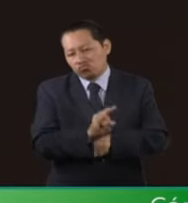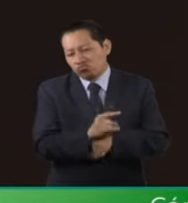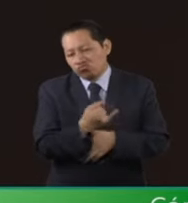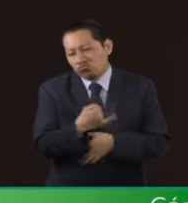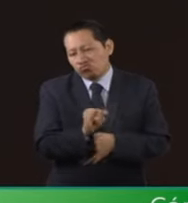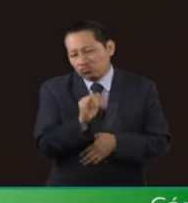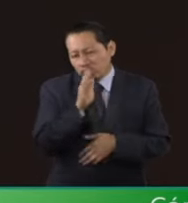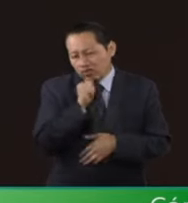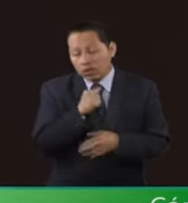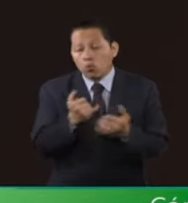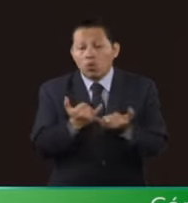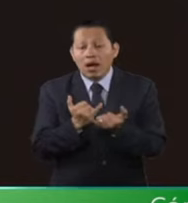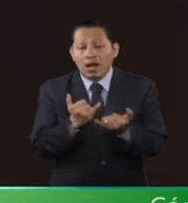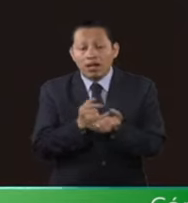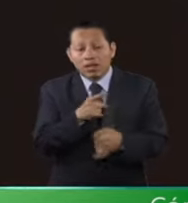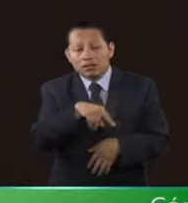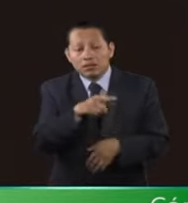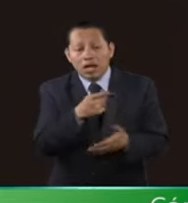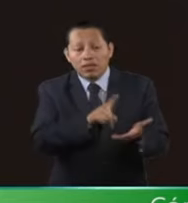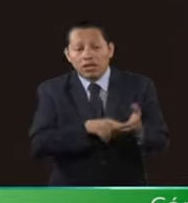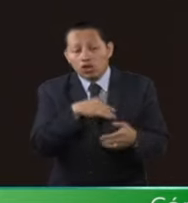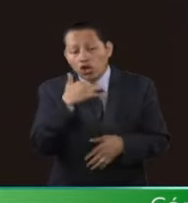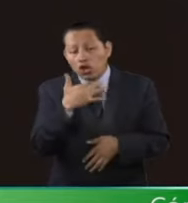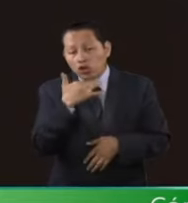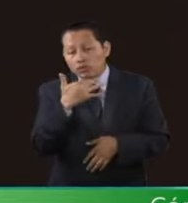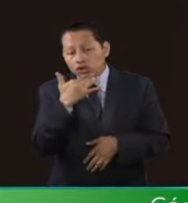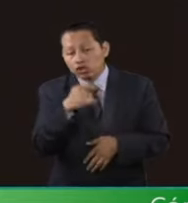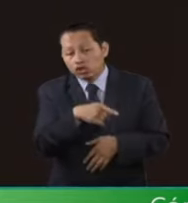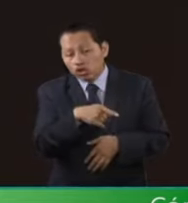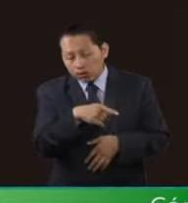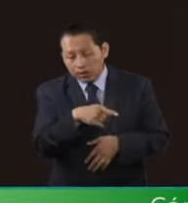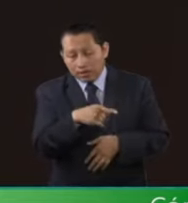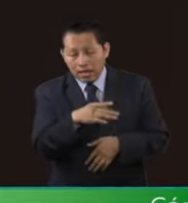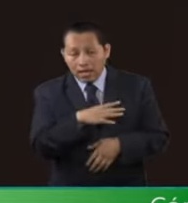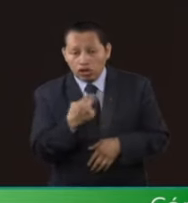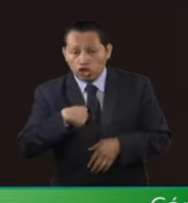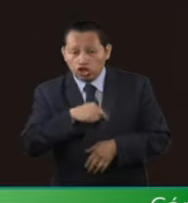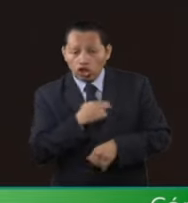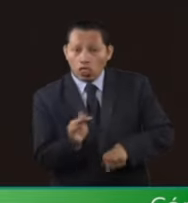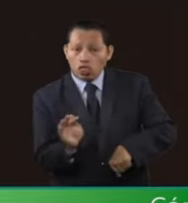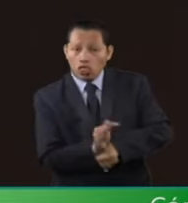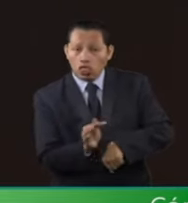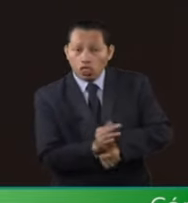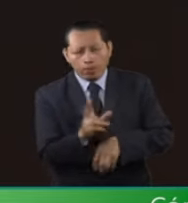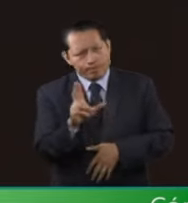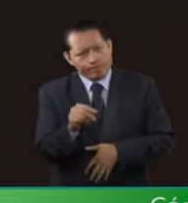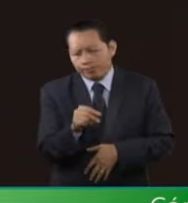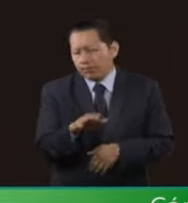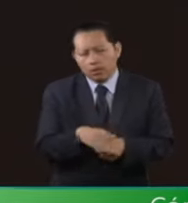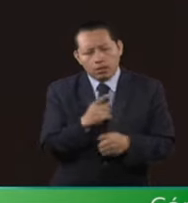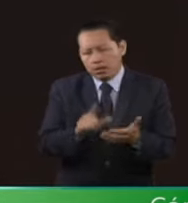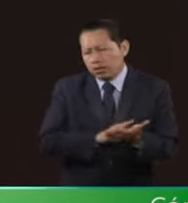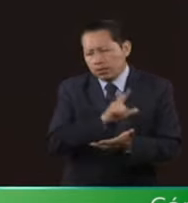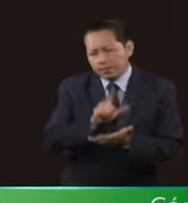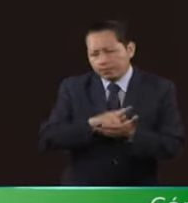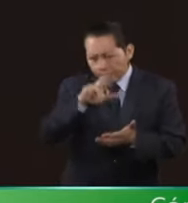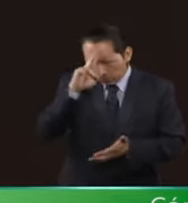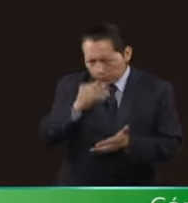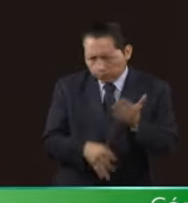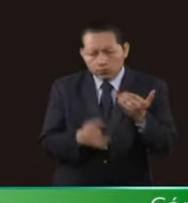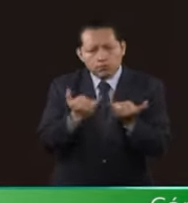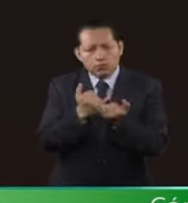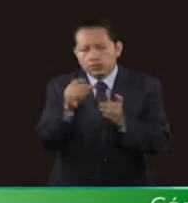seremos tapadera de la corrupción que supuran sus medidas, porque incumplir la ley y lacerar los